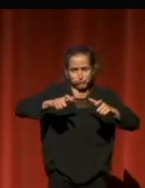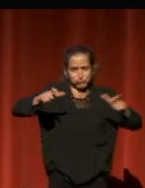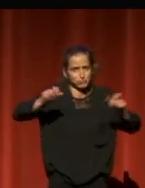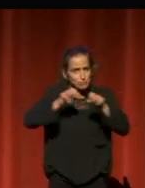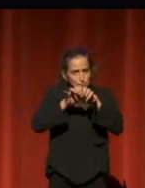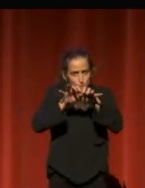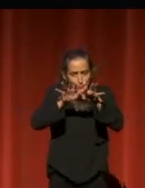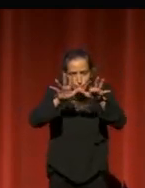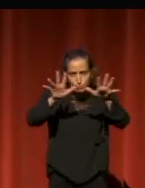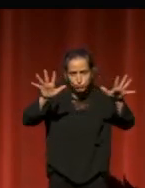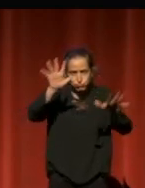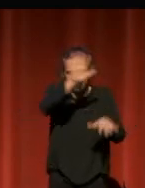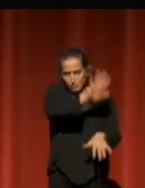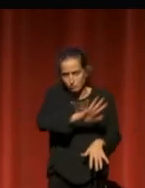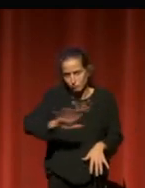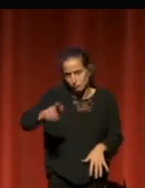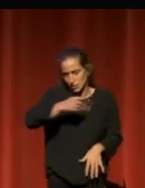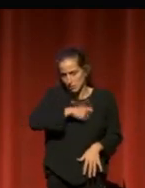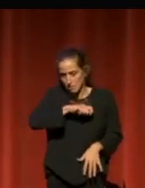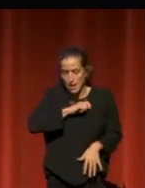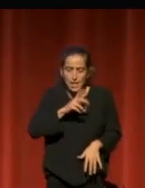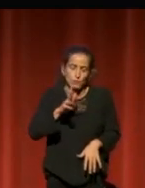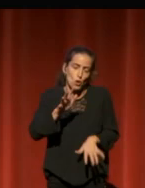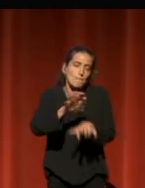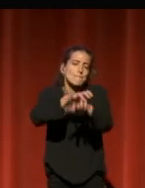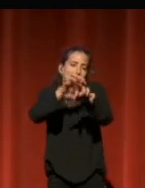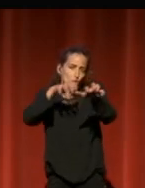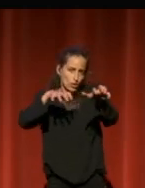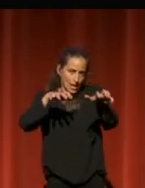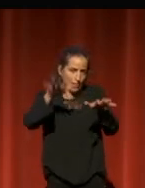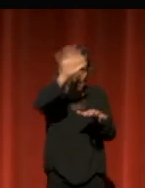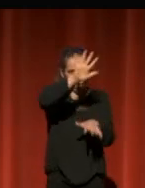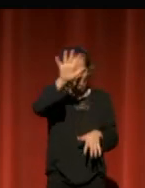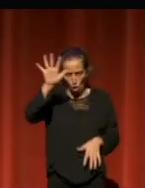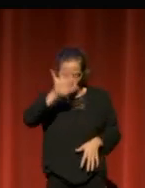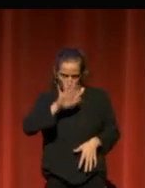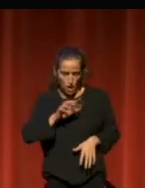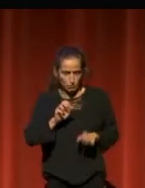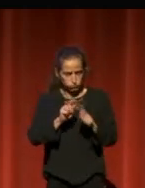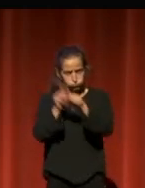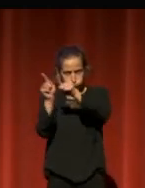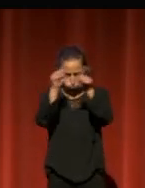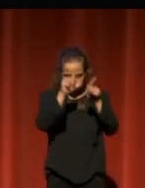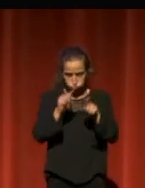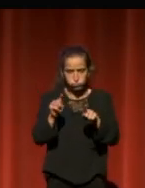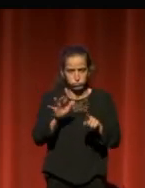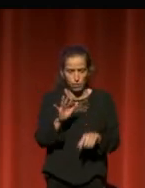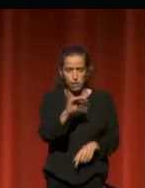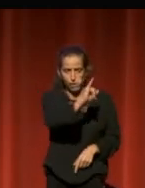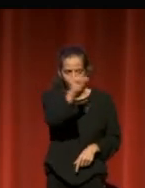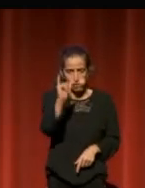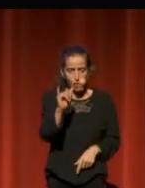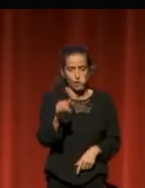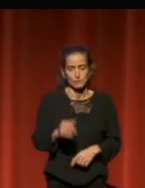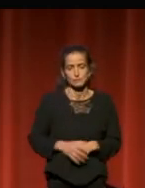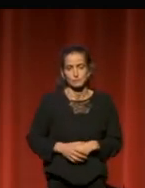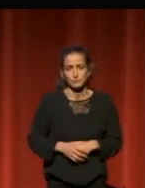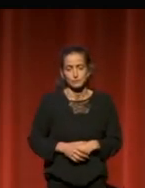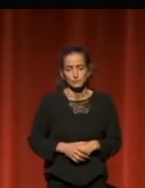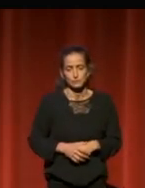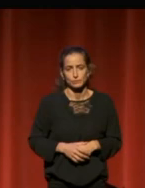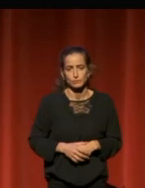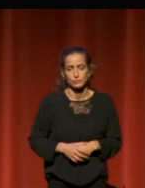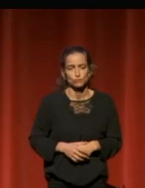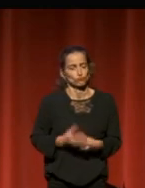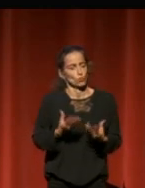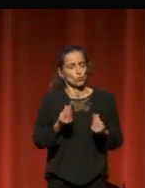sitios, a la mayor parte de los sitios, y que a muchos se nos llena la boca, ¿no? de